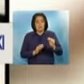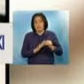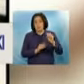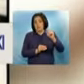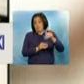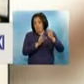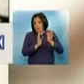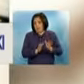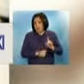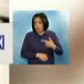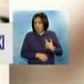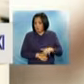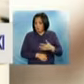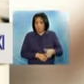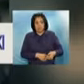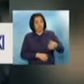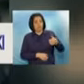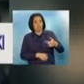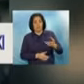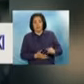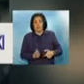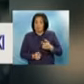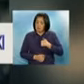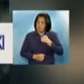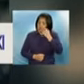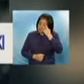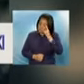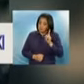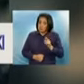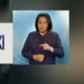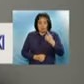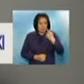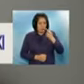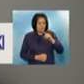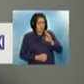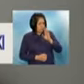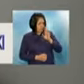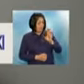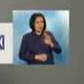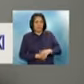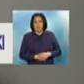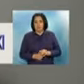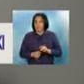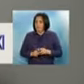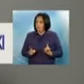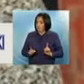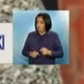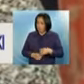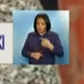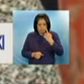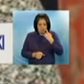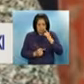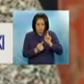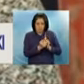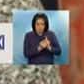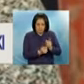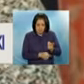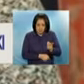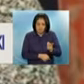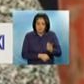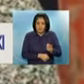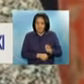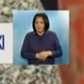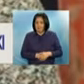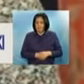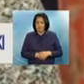de alto nivel. Yo pensaba un hombre muy serio, pero al conocerlo,